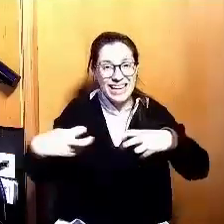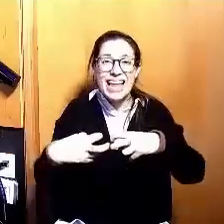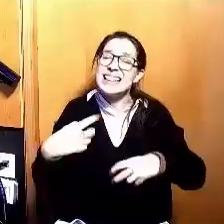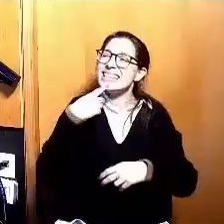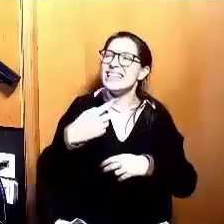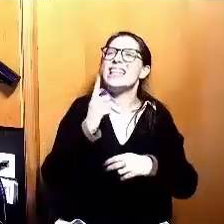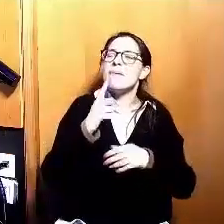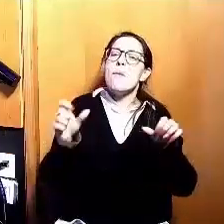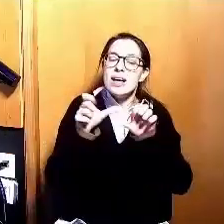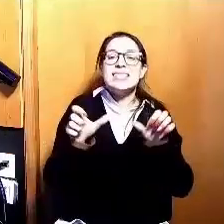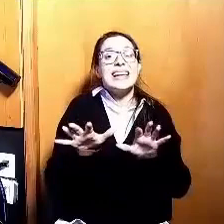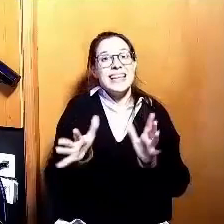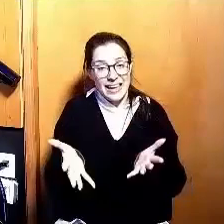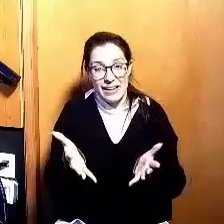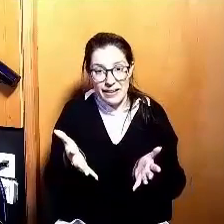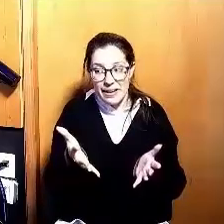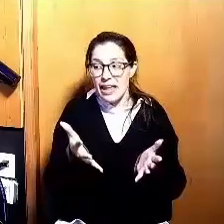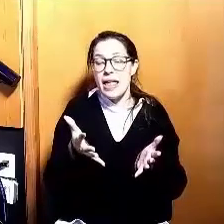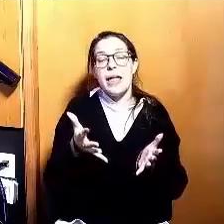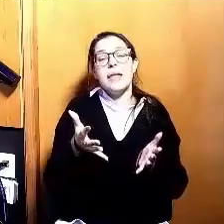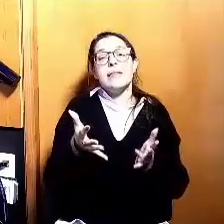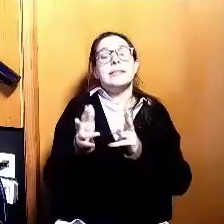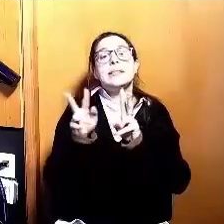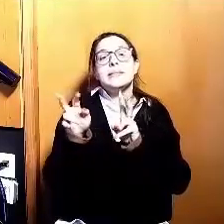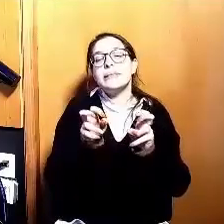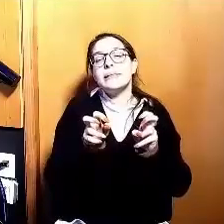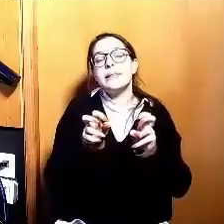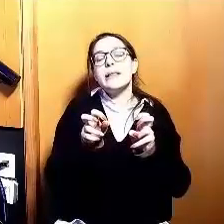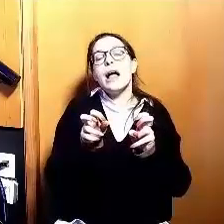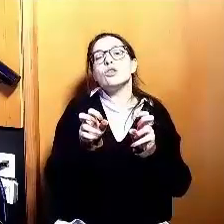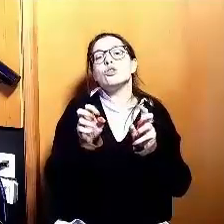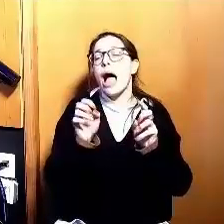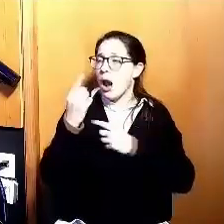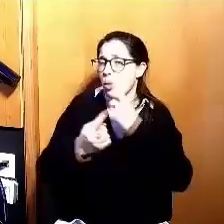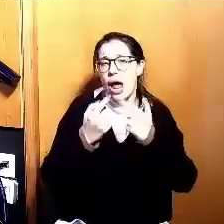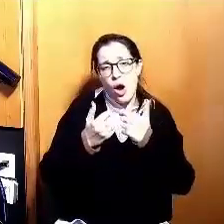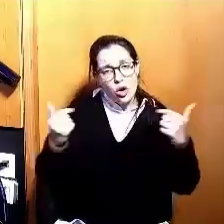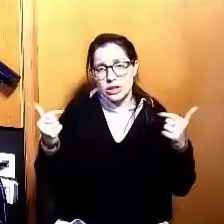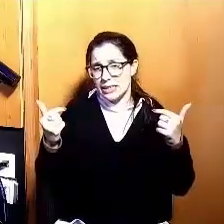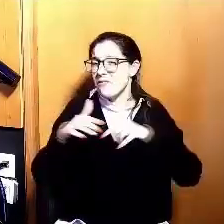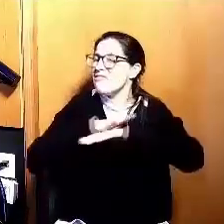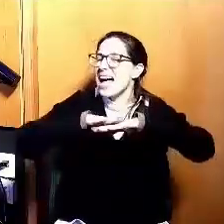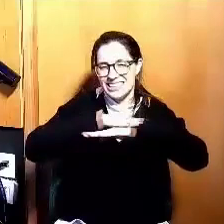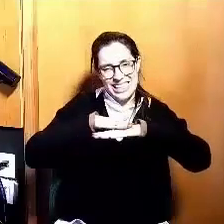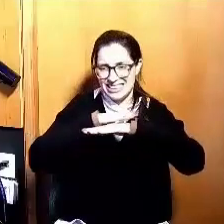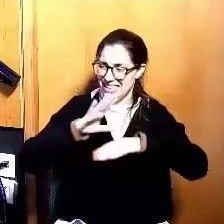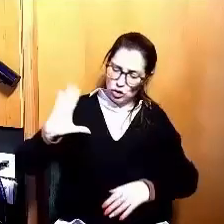abiertos, más allá de principios filosóficos con los que todos estamos de acuerdo, no quiero eso que quede en